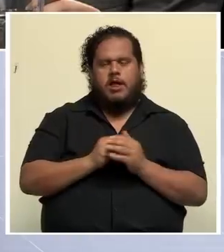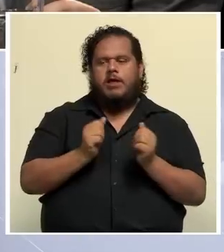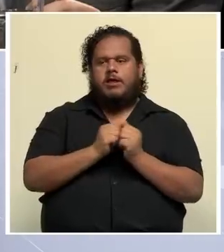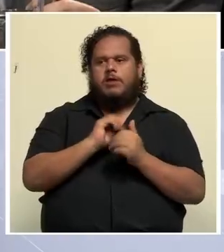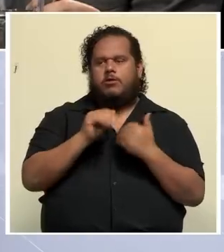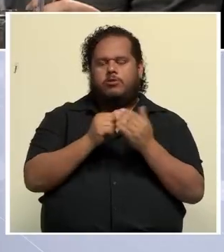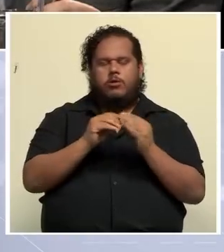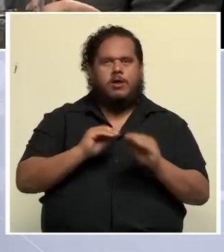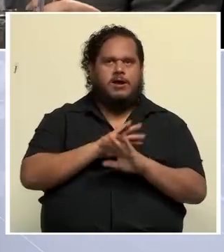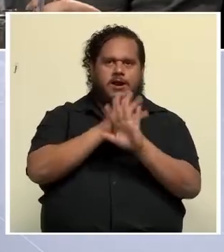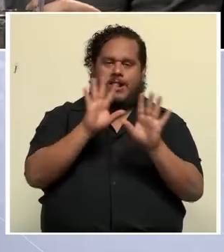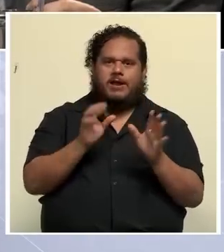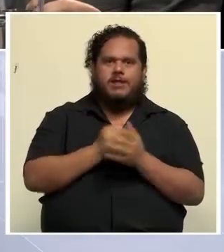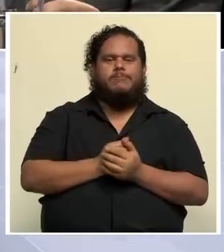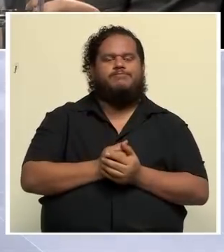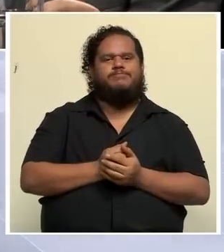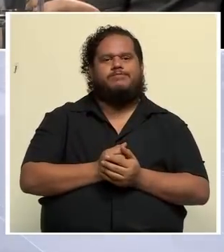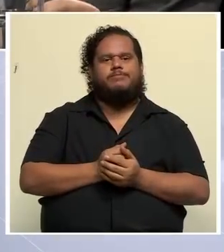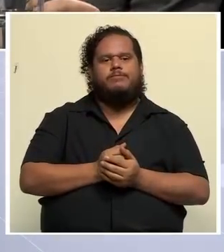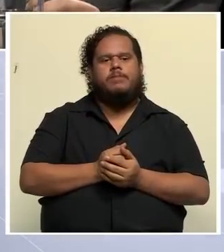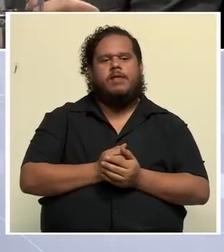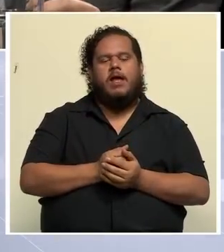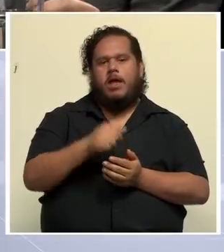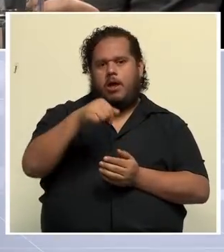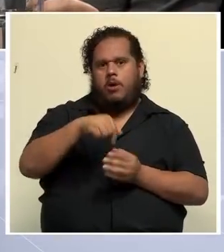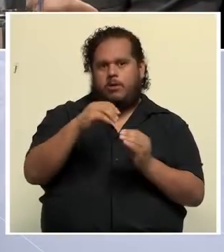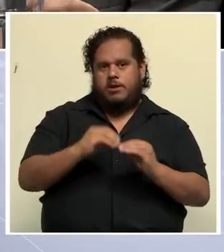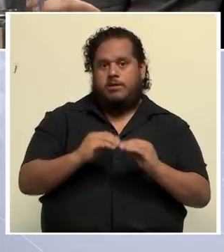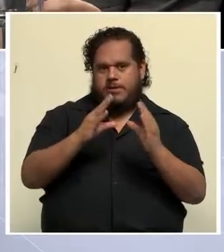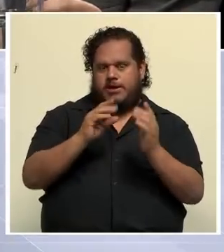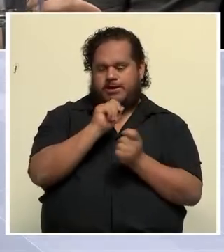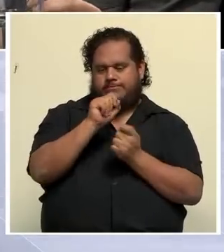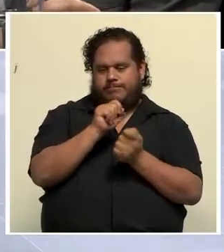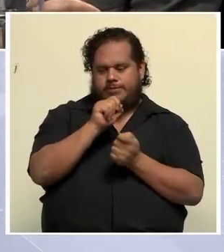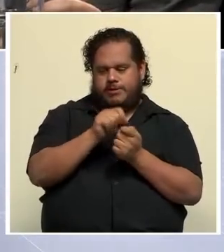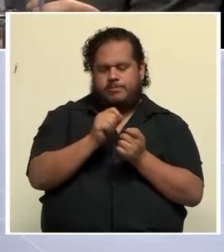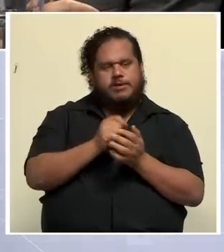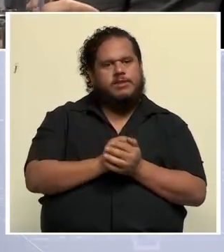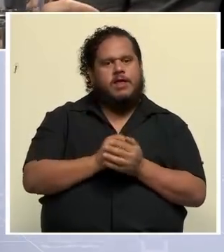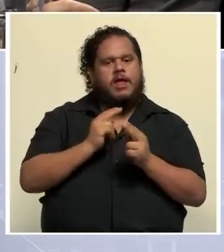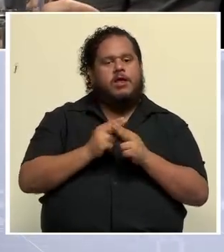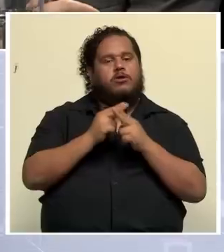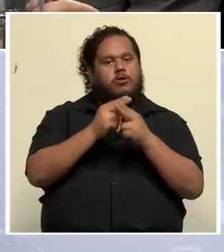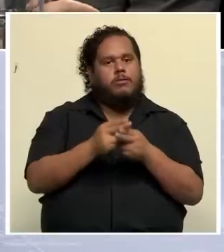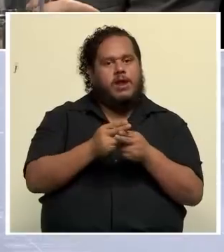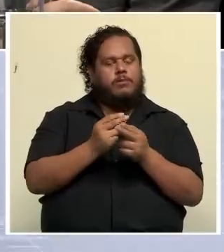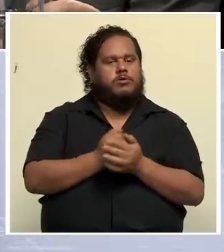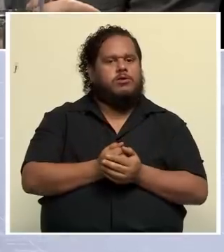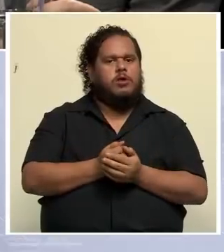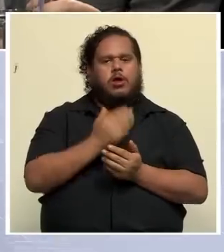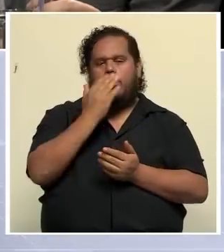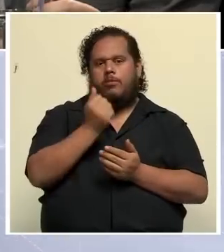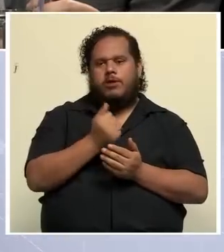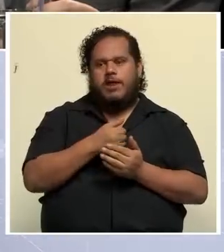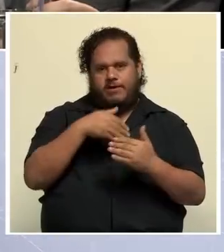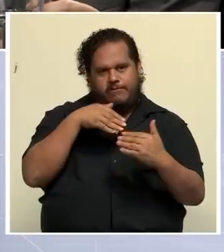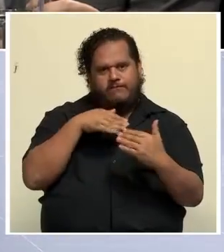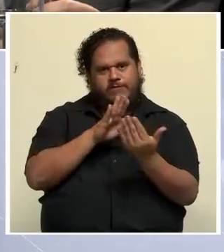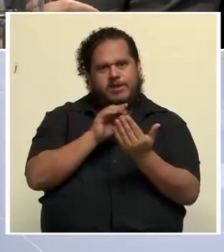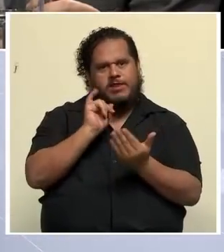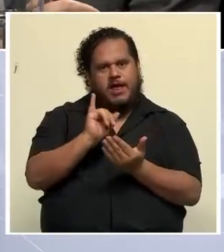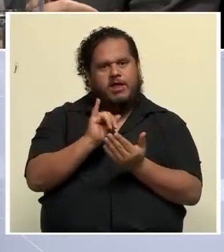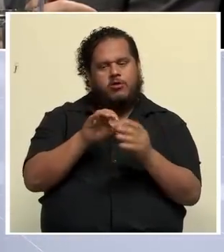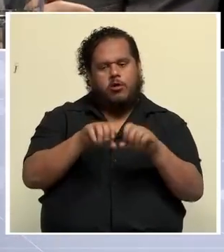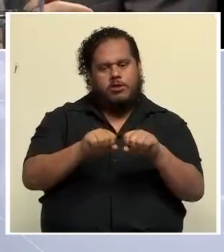toda claridad. Esta mañana precisamente nombramos, porque ante esto de